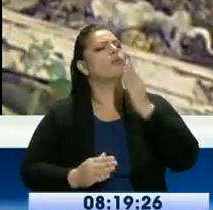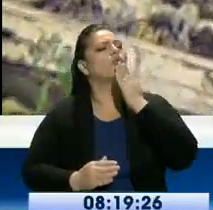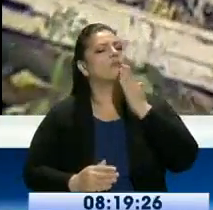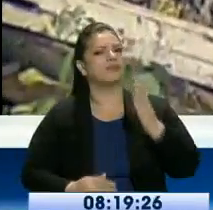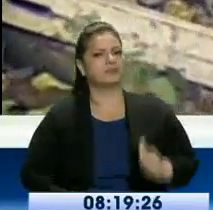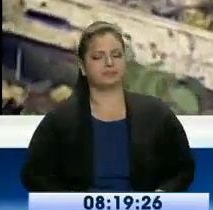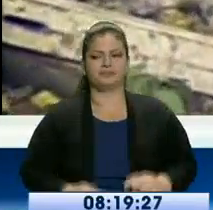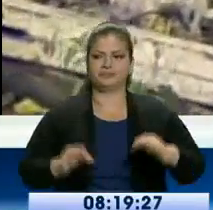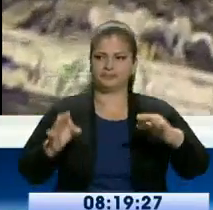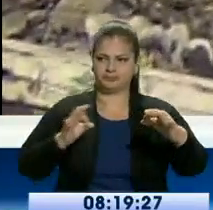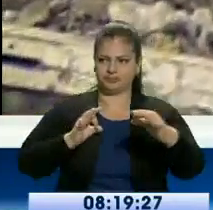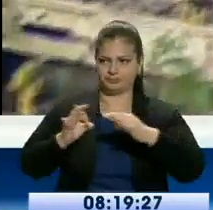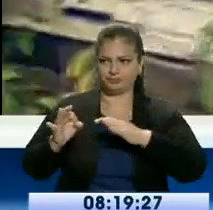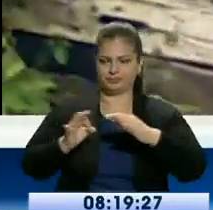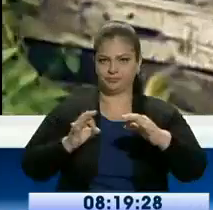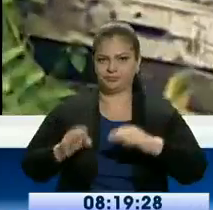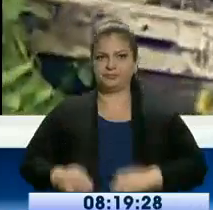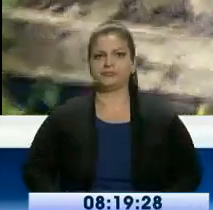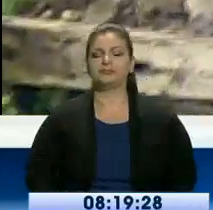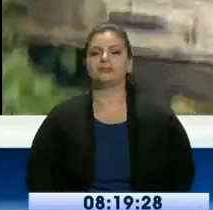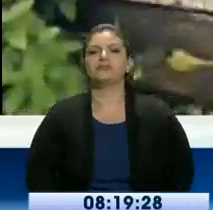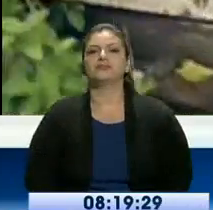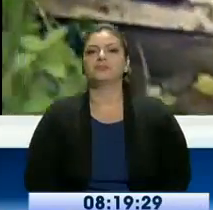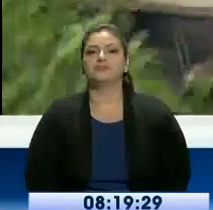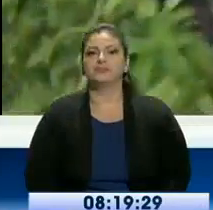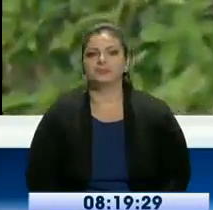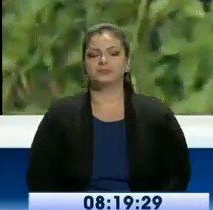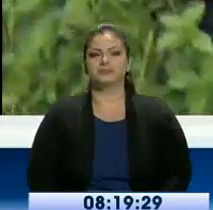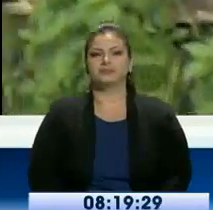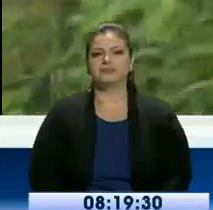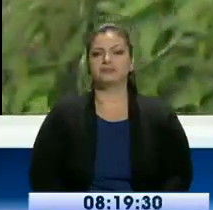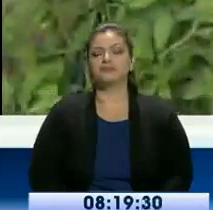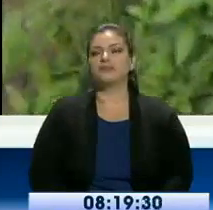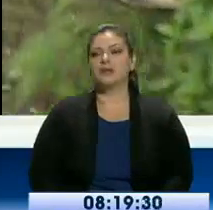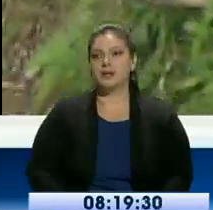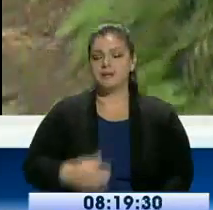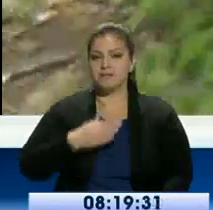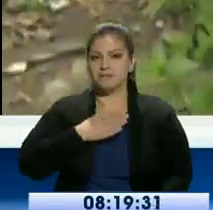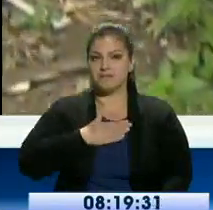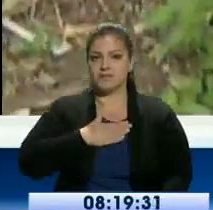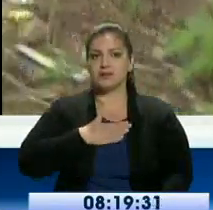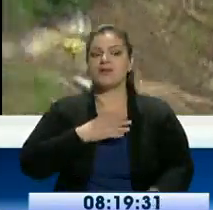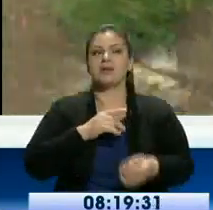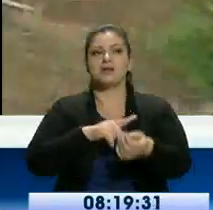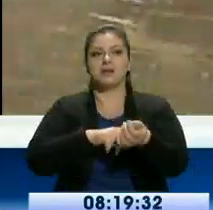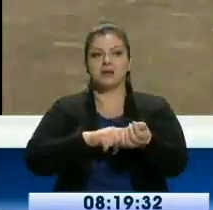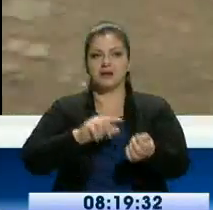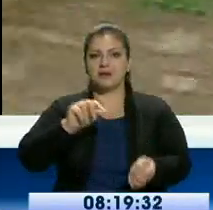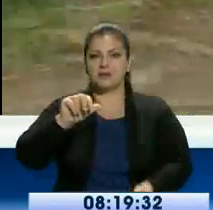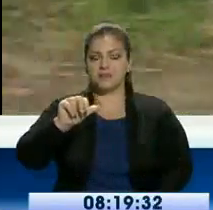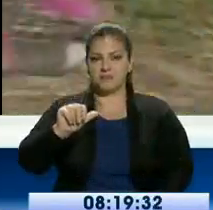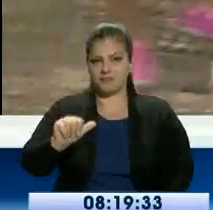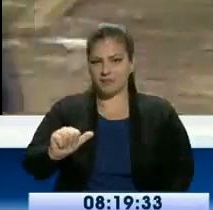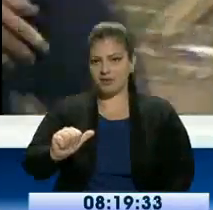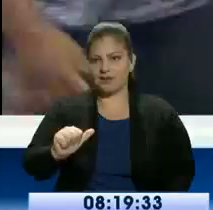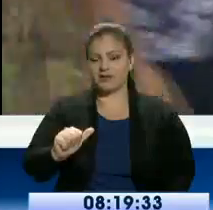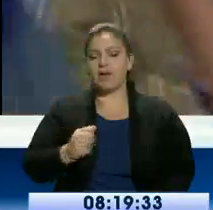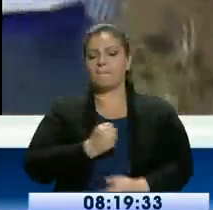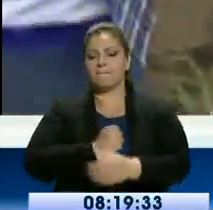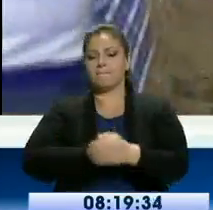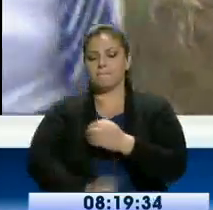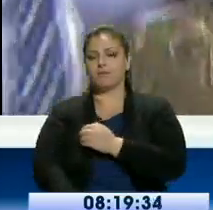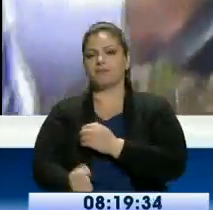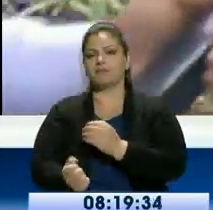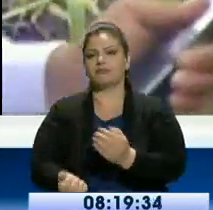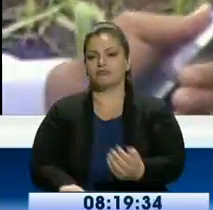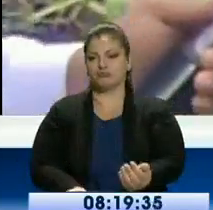recién nacida y la casa se vino para atrás. Mi hermana lo único que hizo es salir y los vecinos la ayudaron a abrir la puerta, porque si no, la niña se le caía